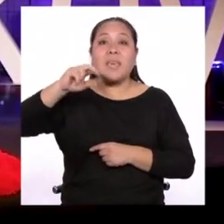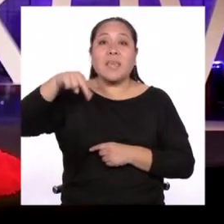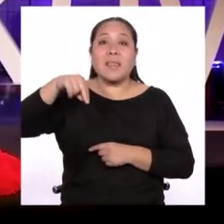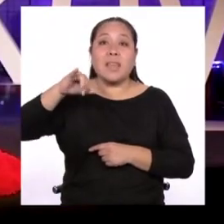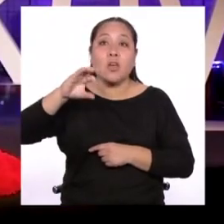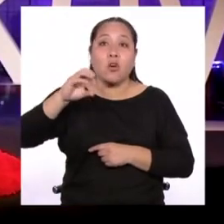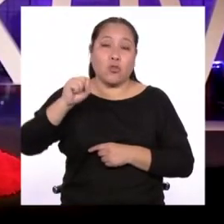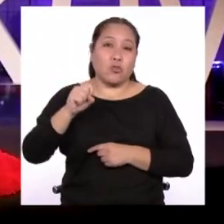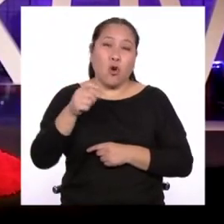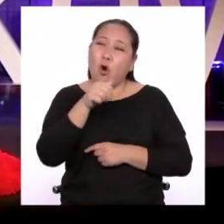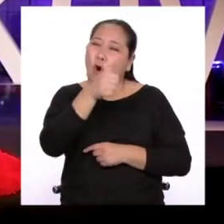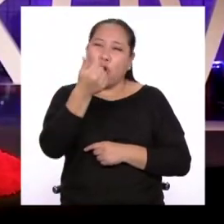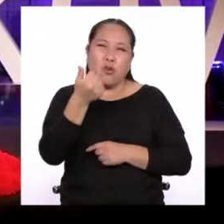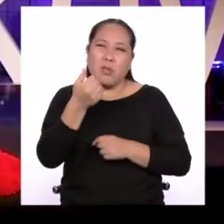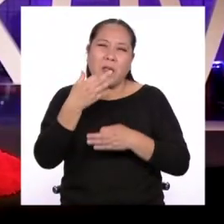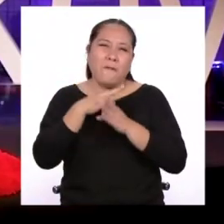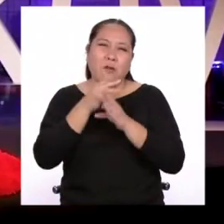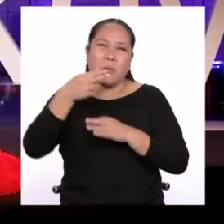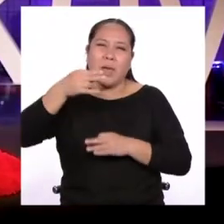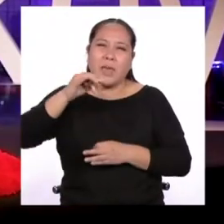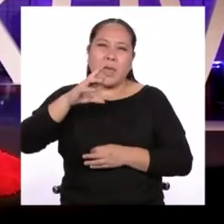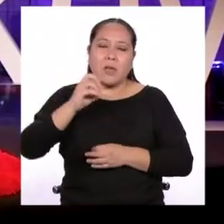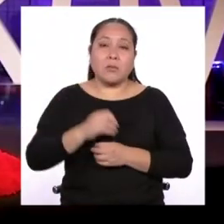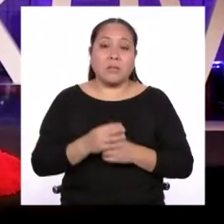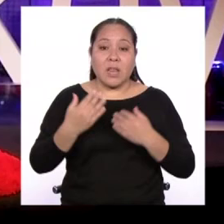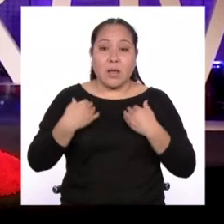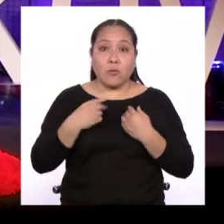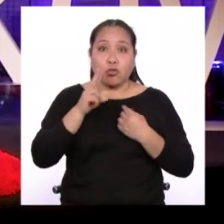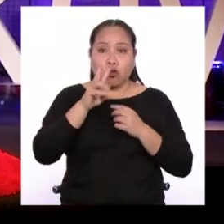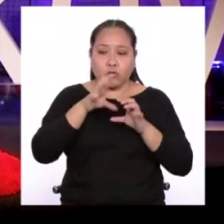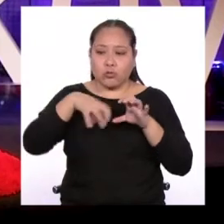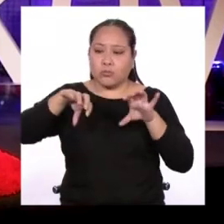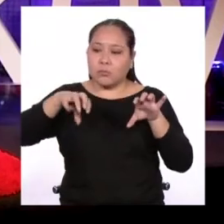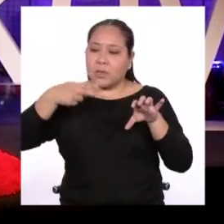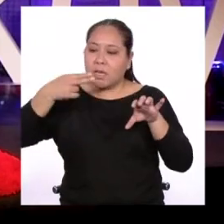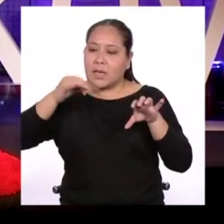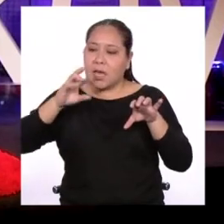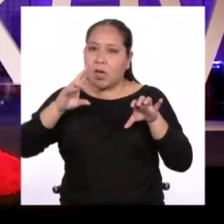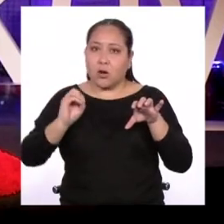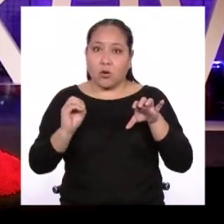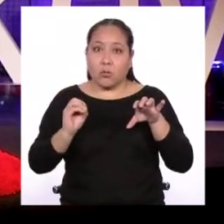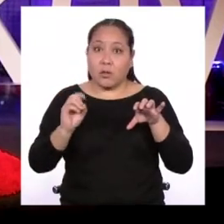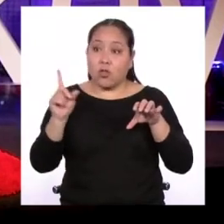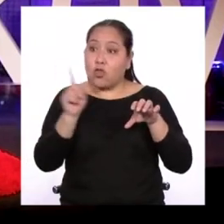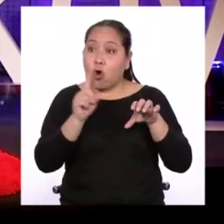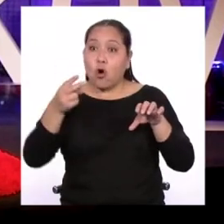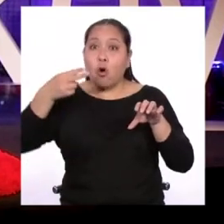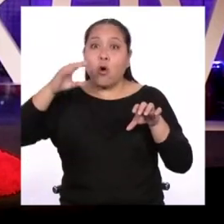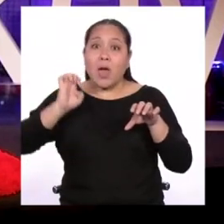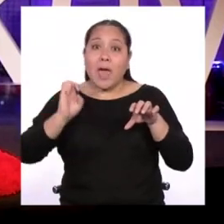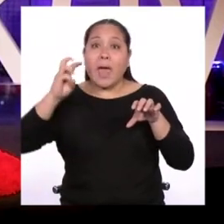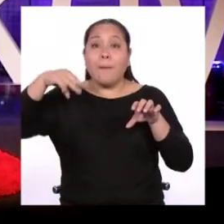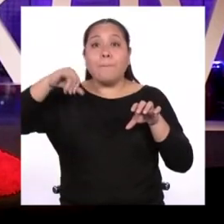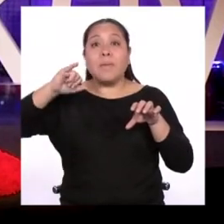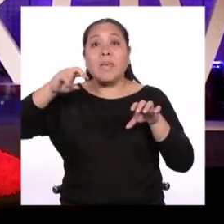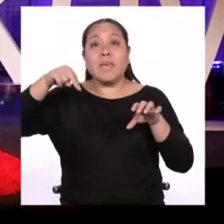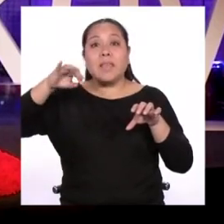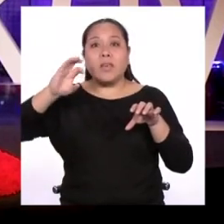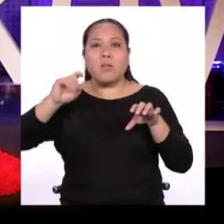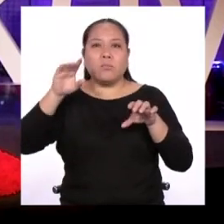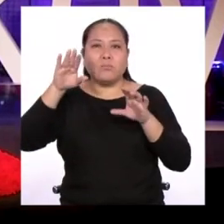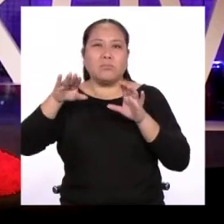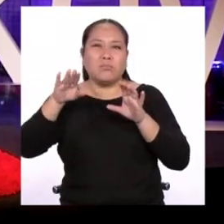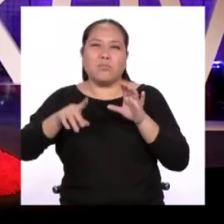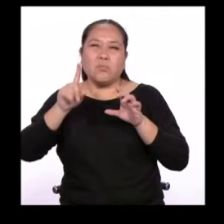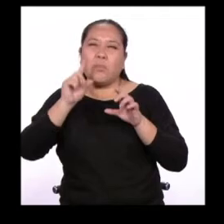Entonces, si tenemos dos tipos de hierro, uno, el hierro no hemínico, que tiene un bajo nivel